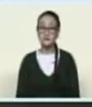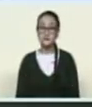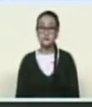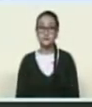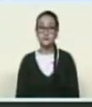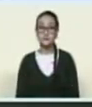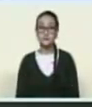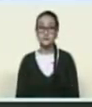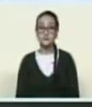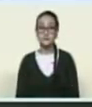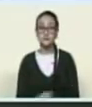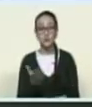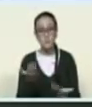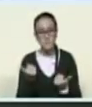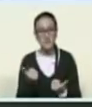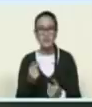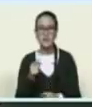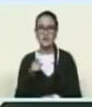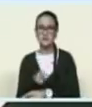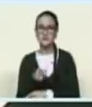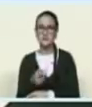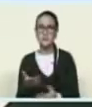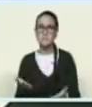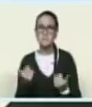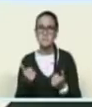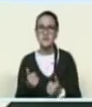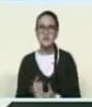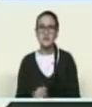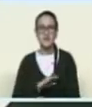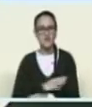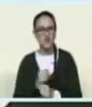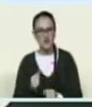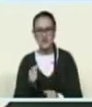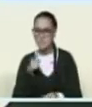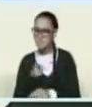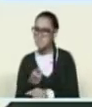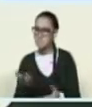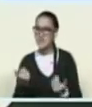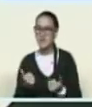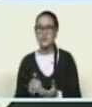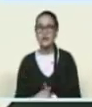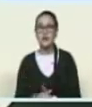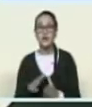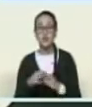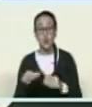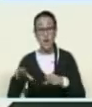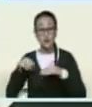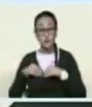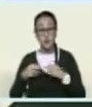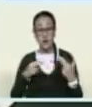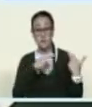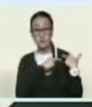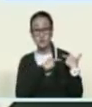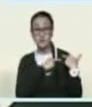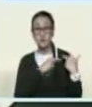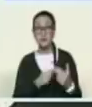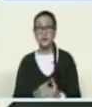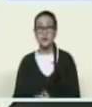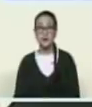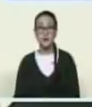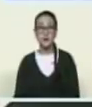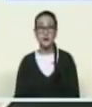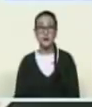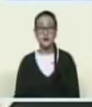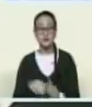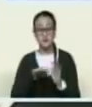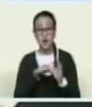exige héctor exige con mucha fuerza y todo el que asuma una responsabilidad en